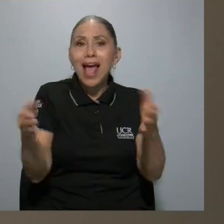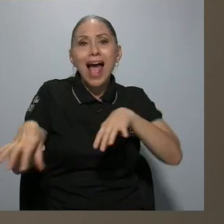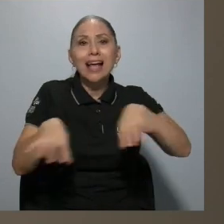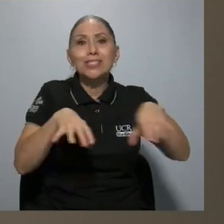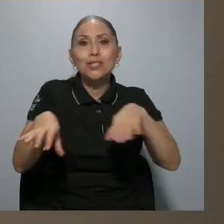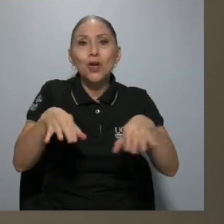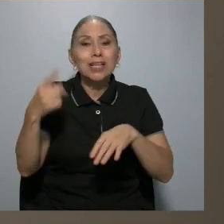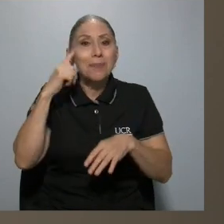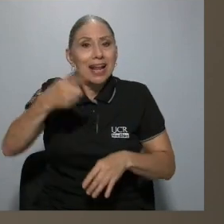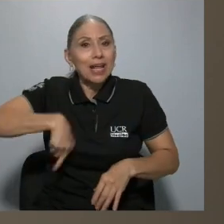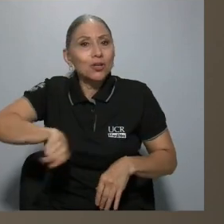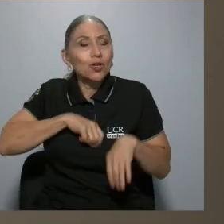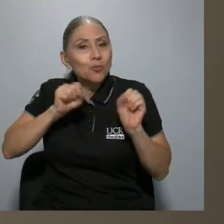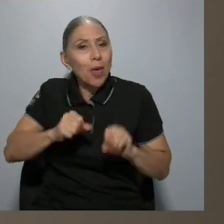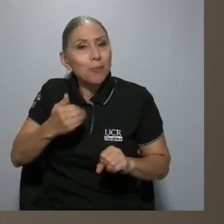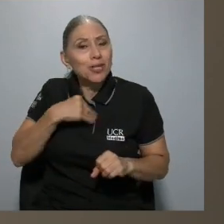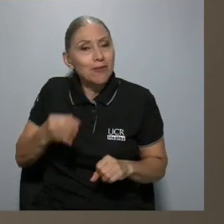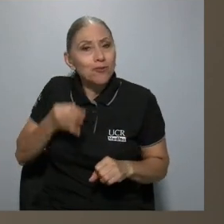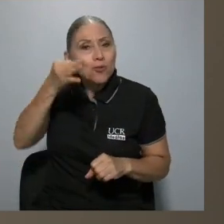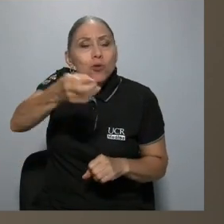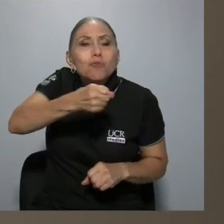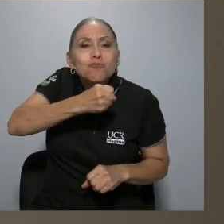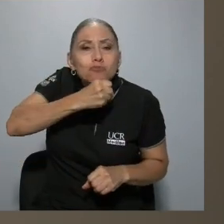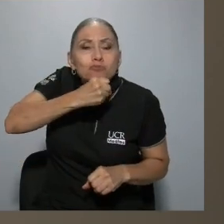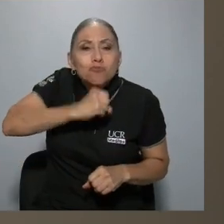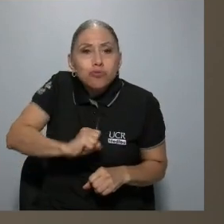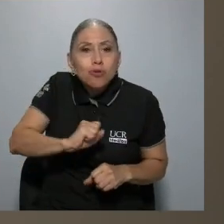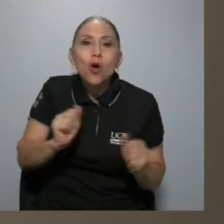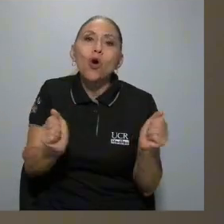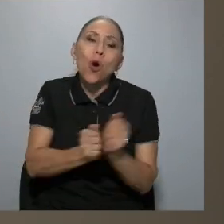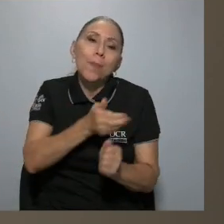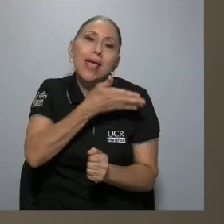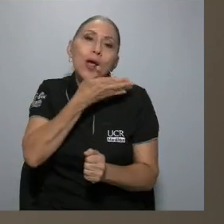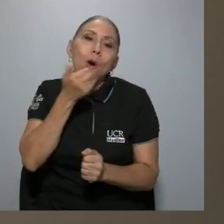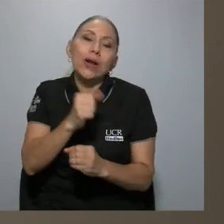envejecido, pero con mejores garantías de disfrute.